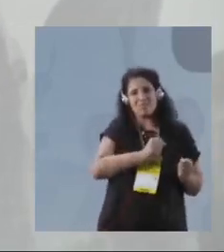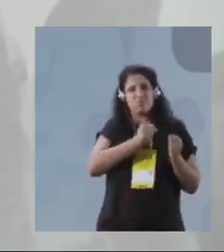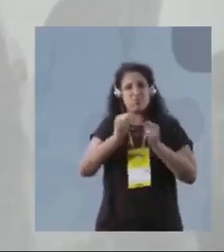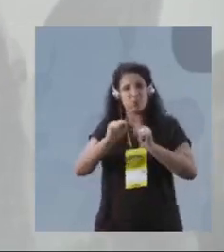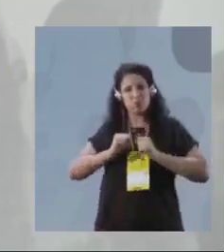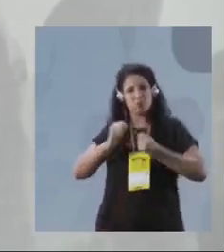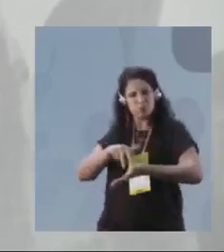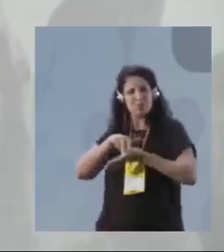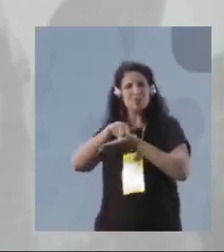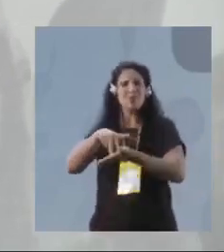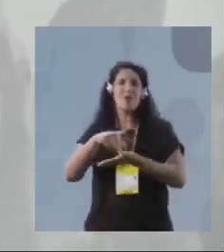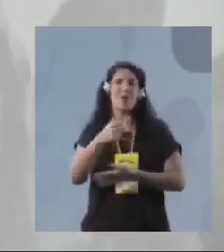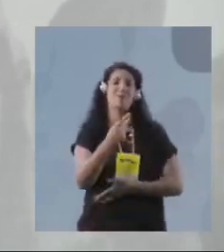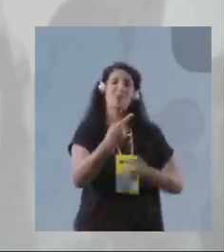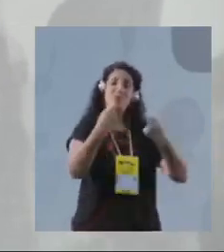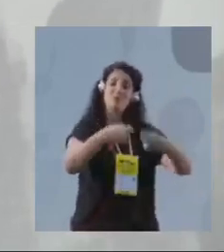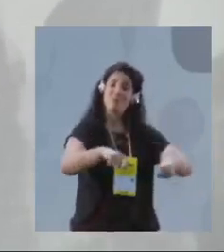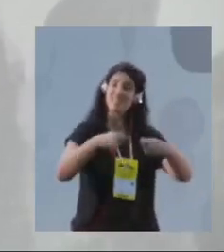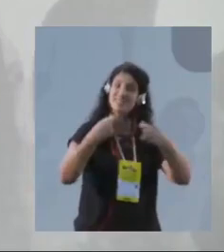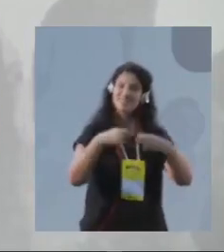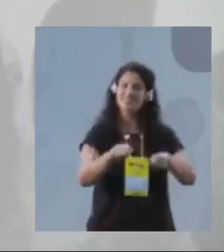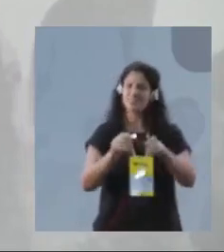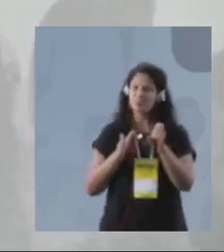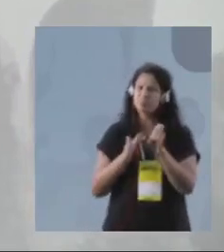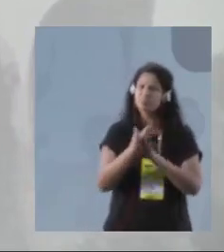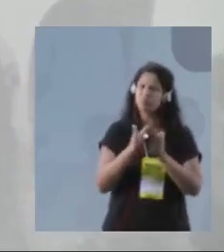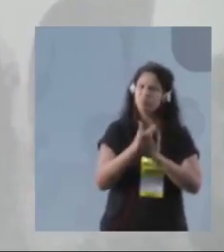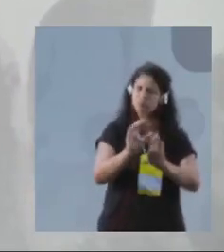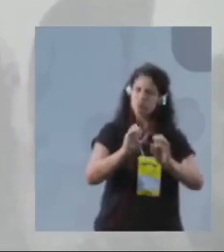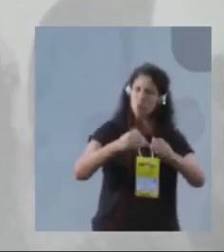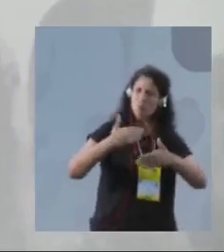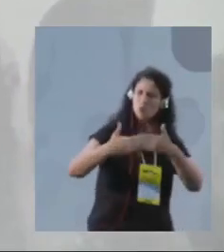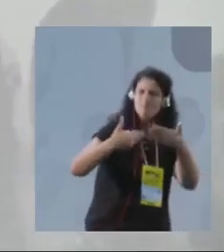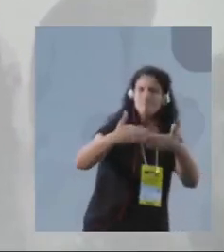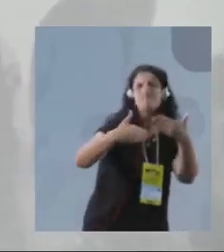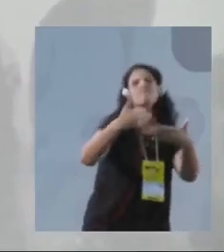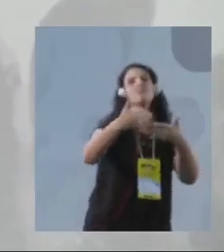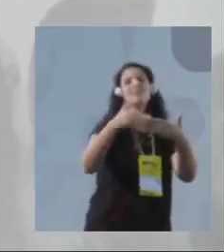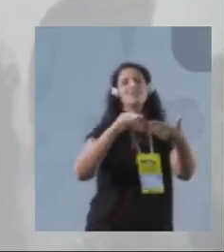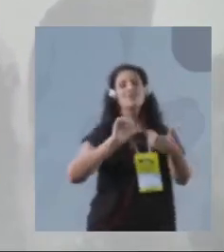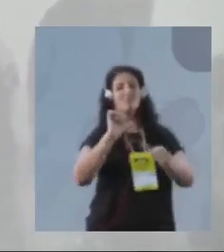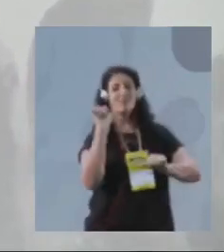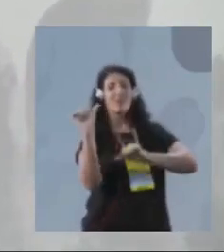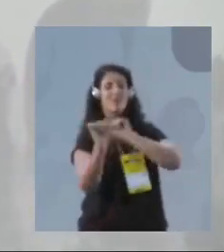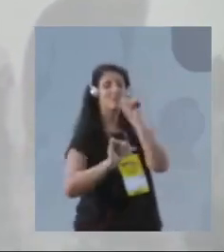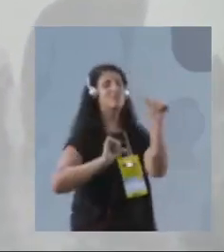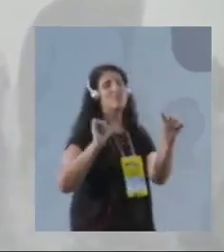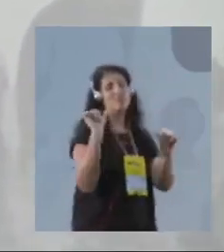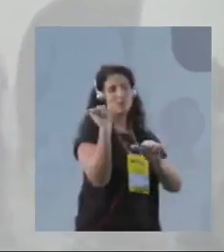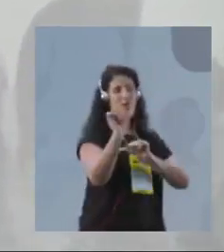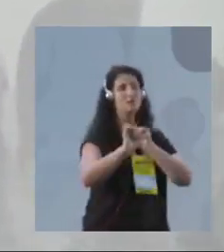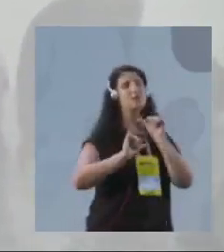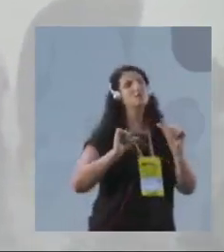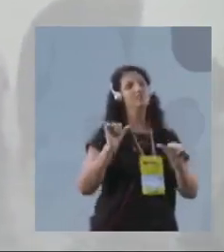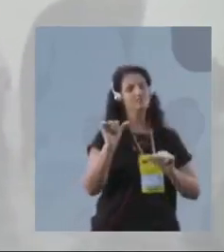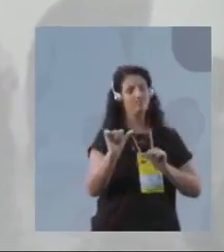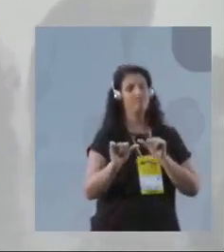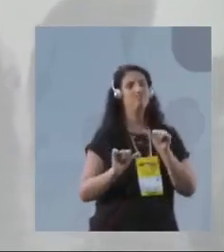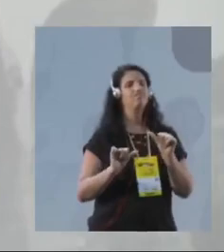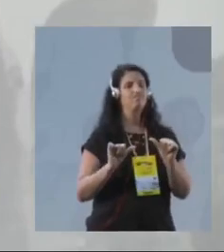Necesitamos consolidar los procesos de transformación, cambio,